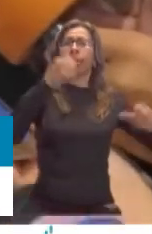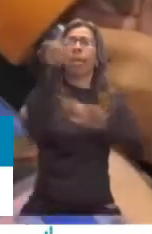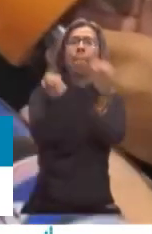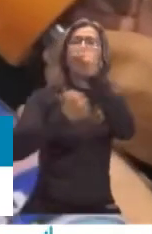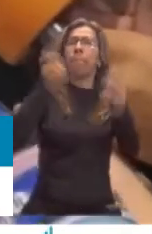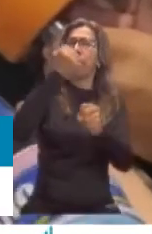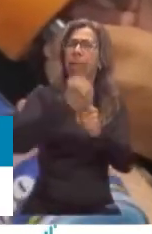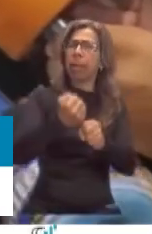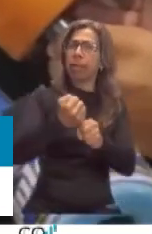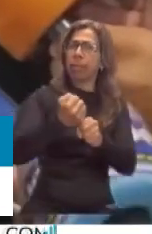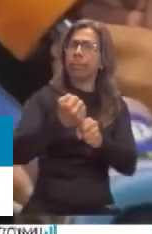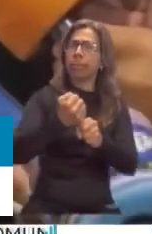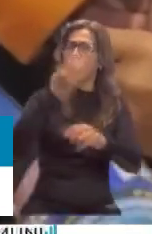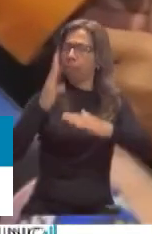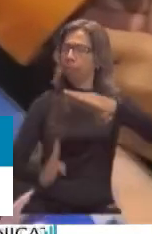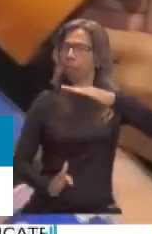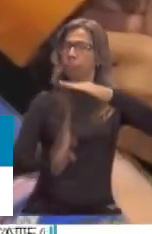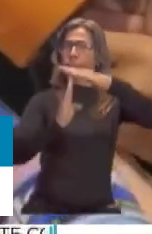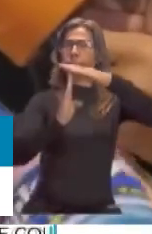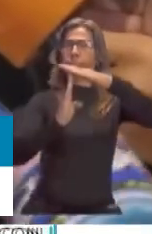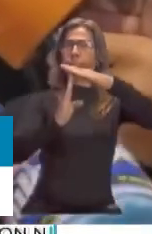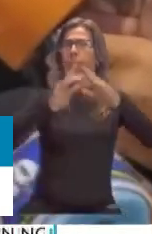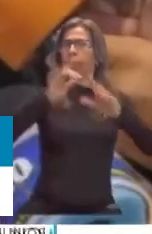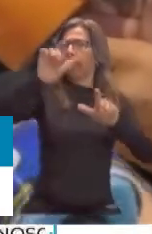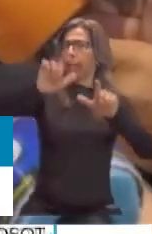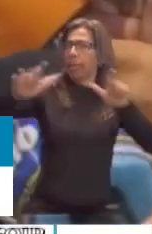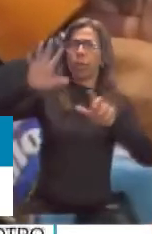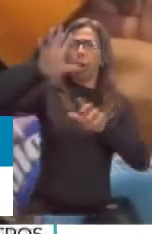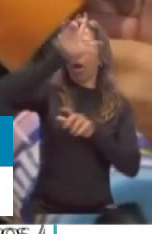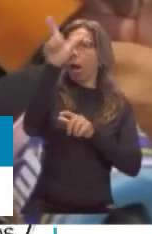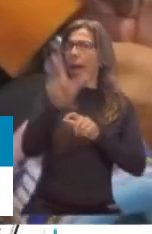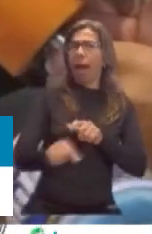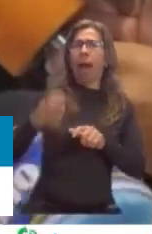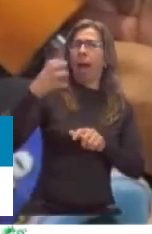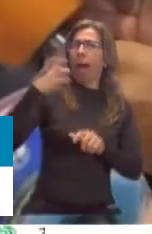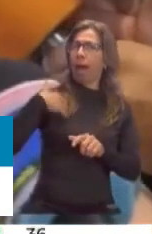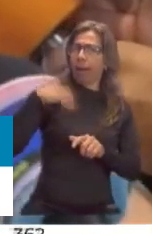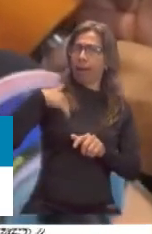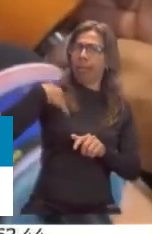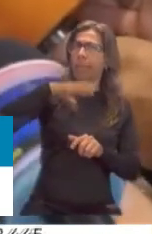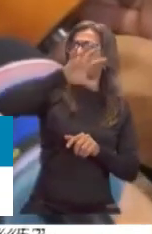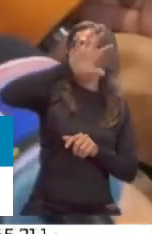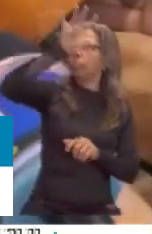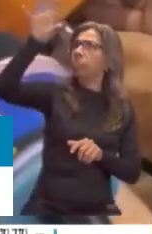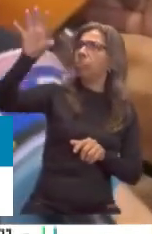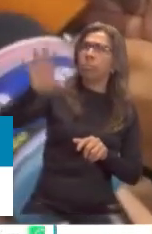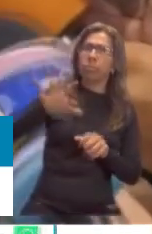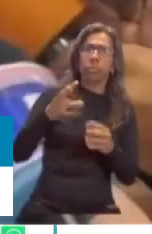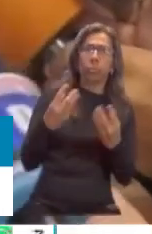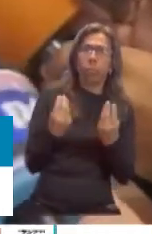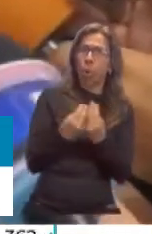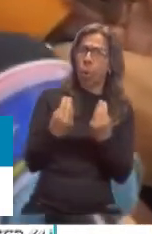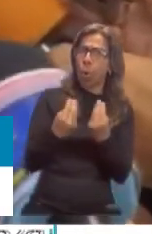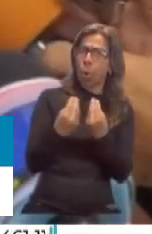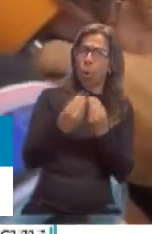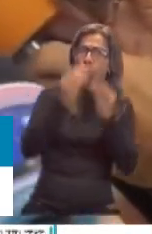Ellos tienen 5.600 empleos en toda la República Argentina y están radicadas en otras provincias argentinas. Por lo